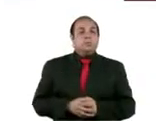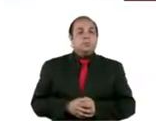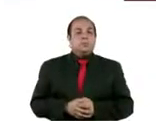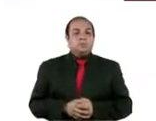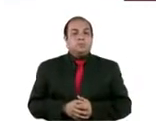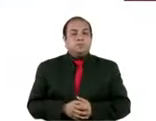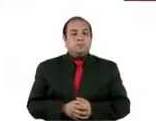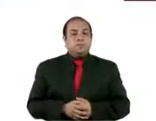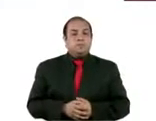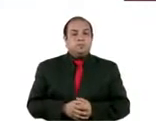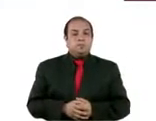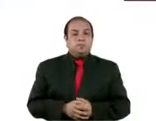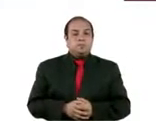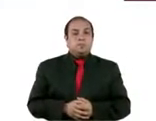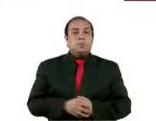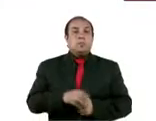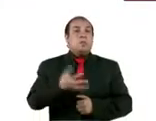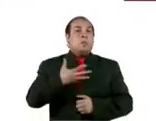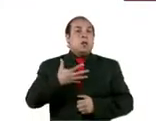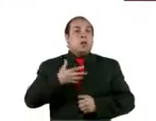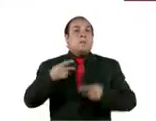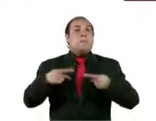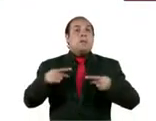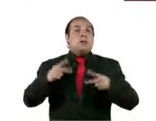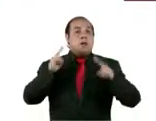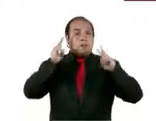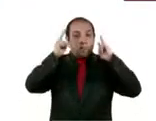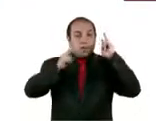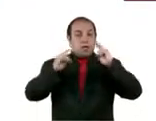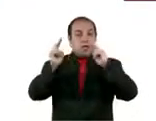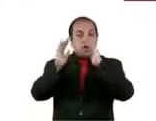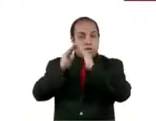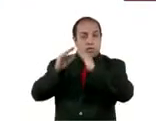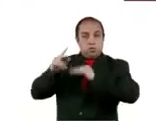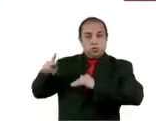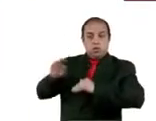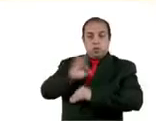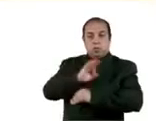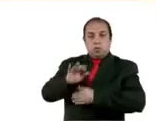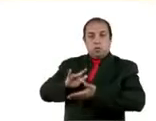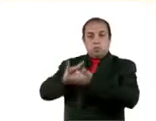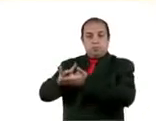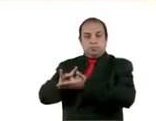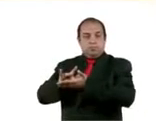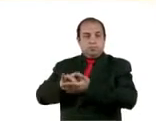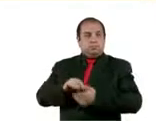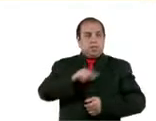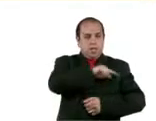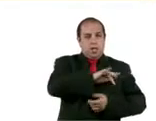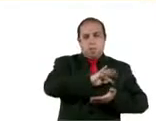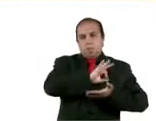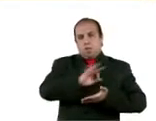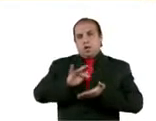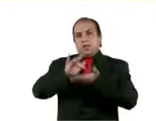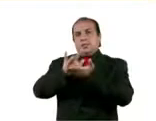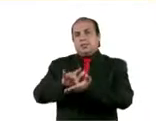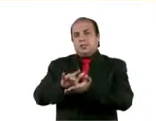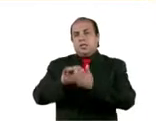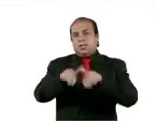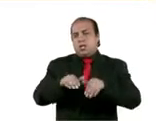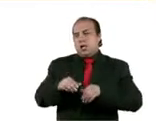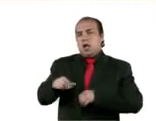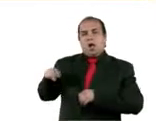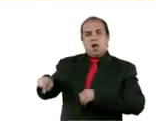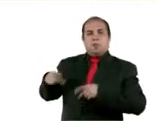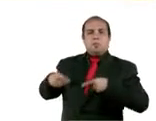de una visita domiciliaria, puede ir el auxiliar al módulo, registrar a su familiar o a su amigo y ahí le